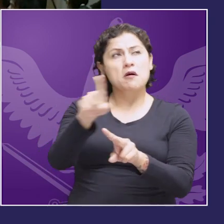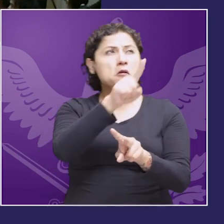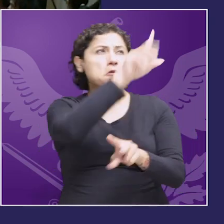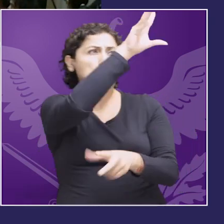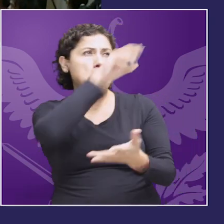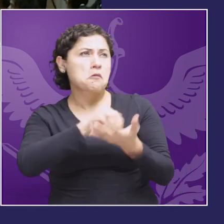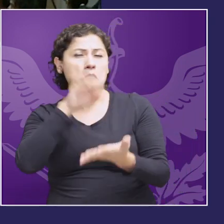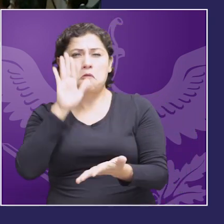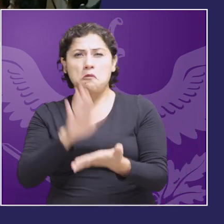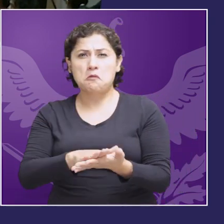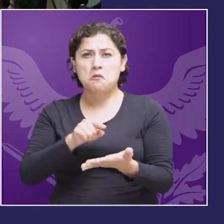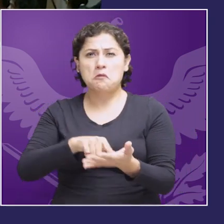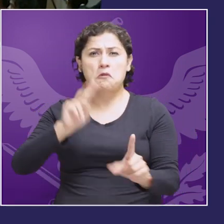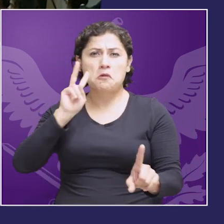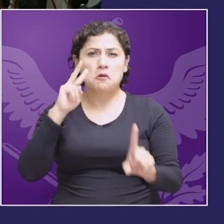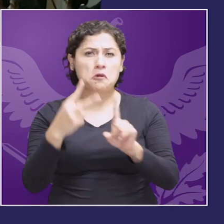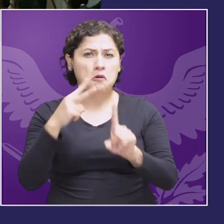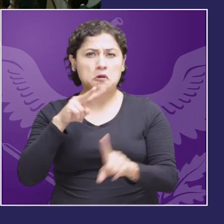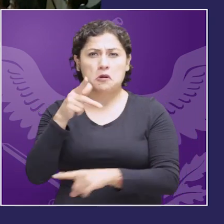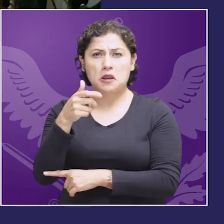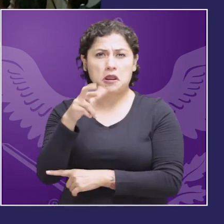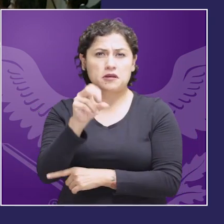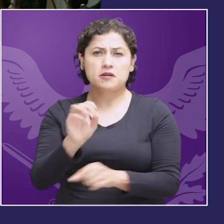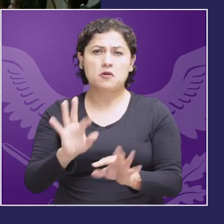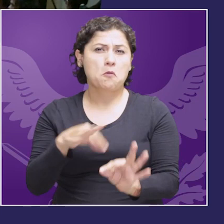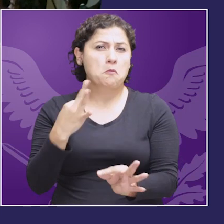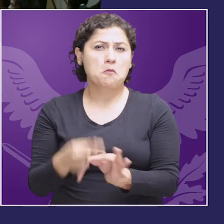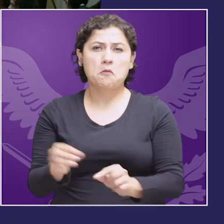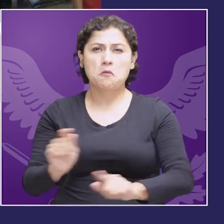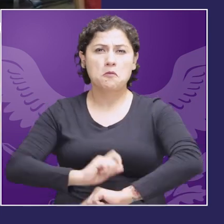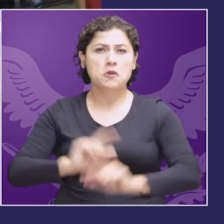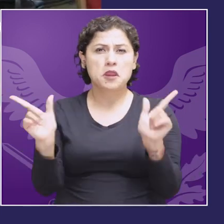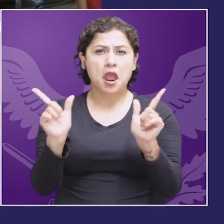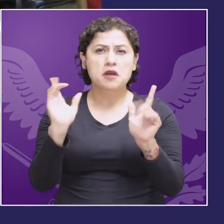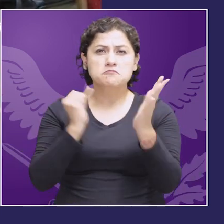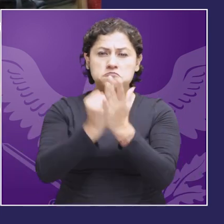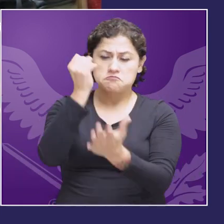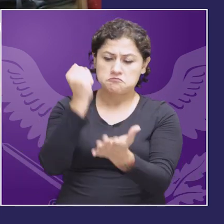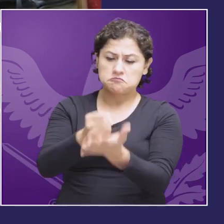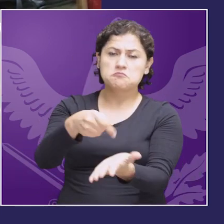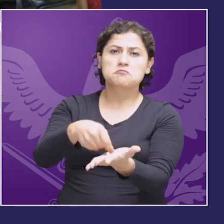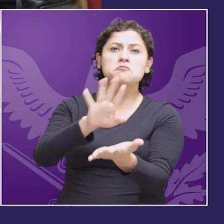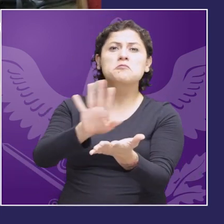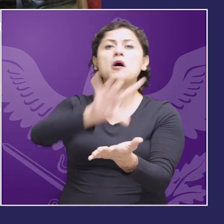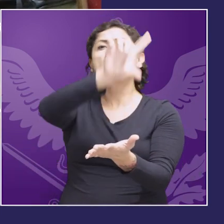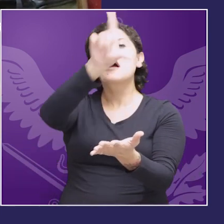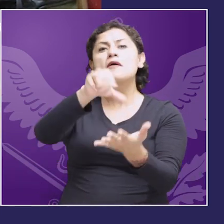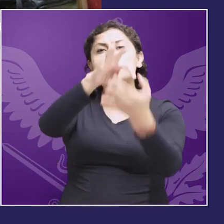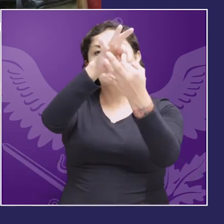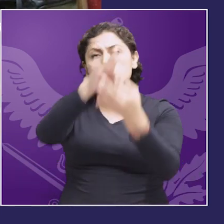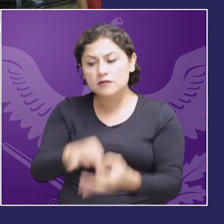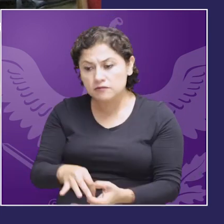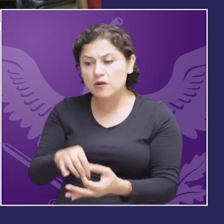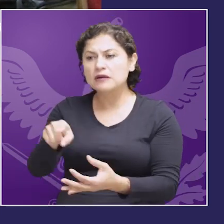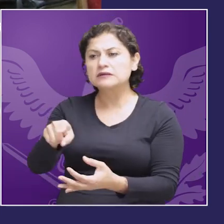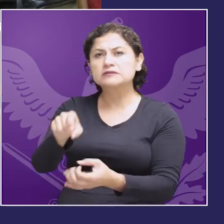está bendecida, aunque después en la bajada al caso haya muy poco de eso. Y quizás a veces un renglón en